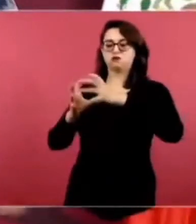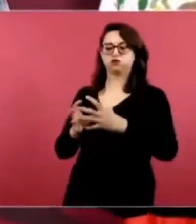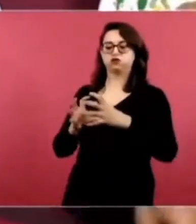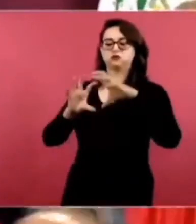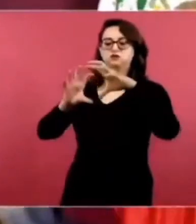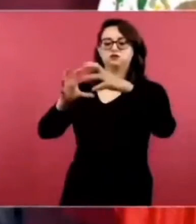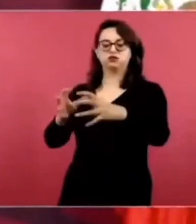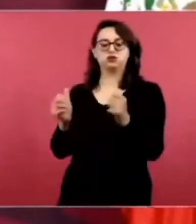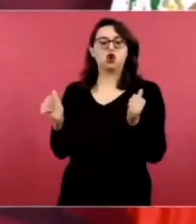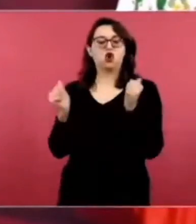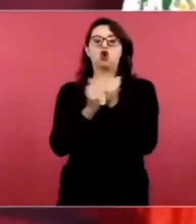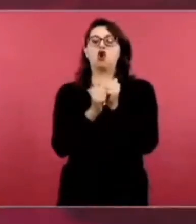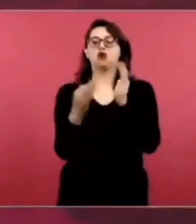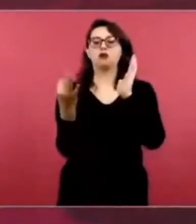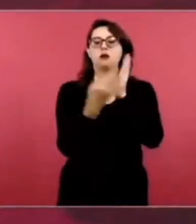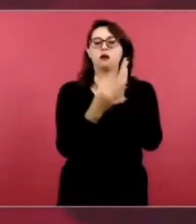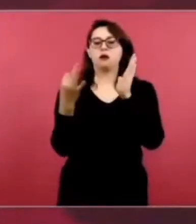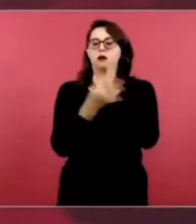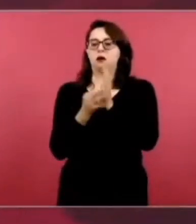Publicidad,